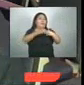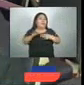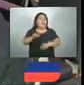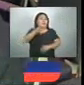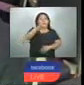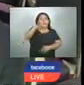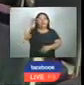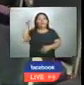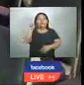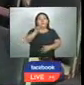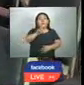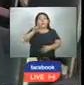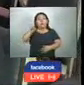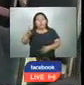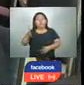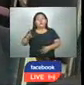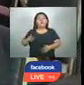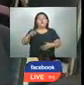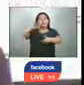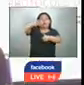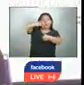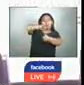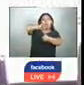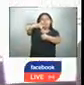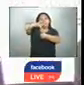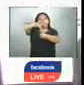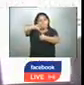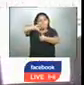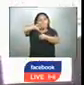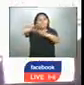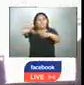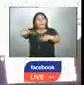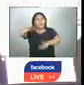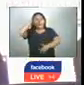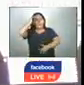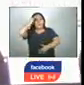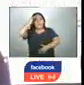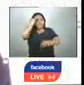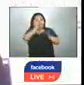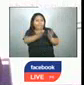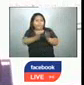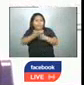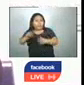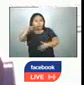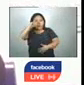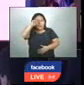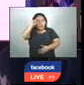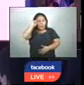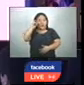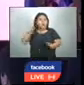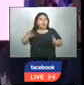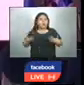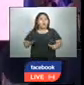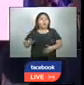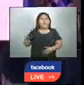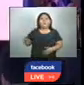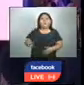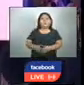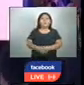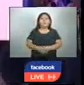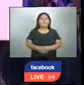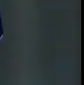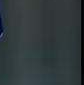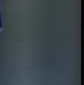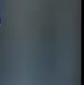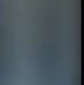11 países, de Centroamérica y el Caribe, para analizar los desafíos de usos tecnológicos en los procesos electorales.